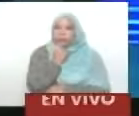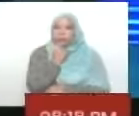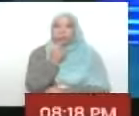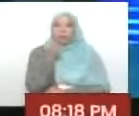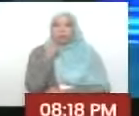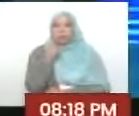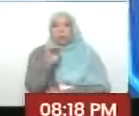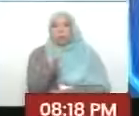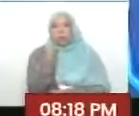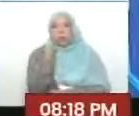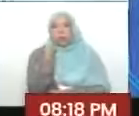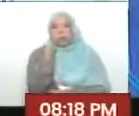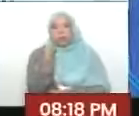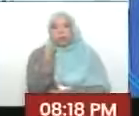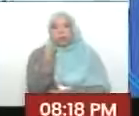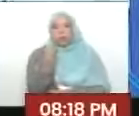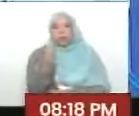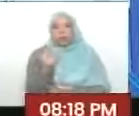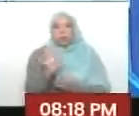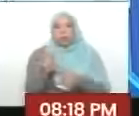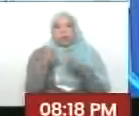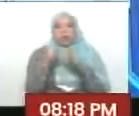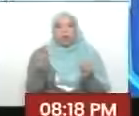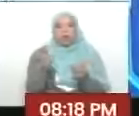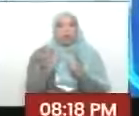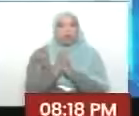ver el cuarto, prometo que los voy a mostrar a todos.